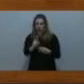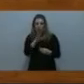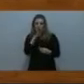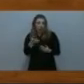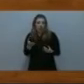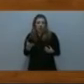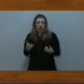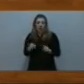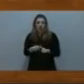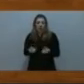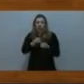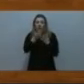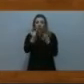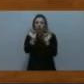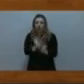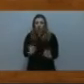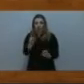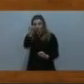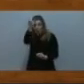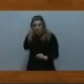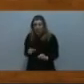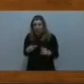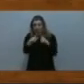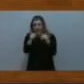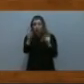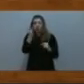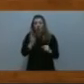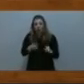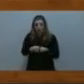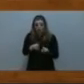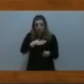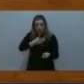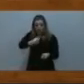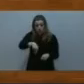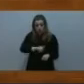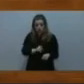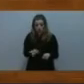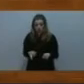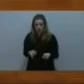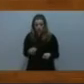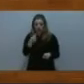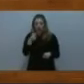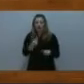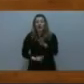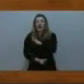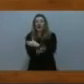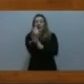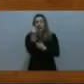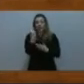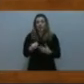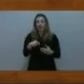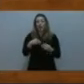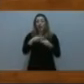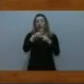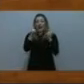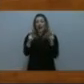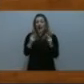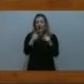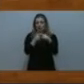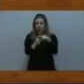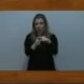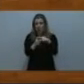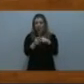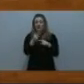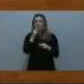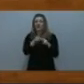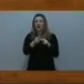divulgado. Es de un asturiano como nosotros, que las crónicas le atribuyen el nacimiento a un can gastonís que se llamaba Alfonso II. ¿Y saben por dónde